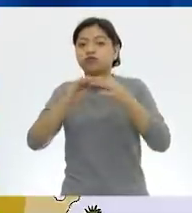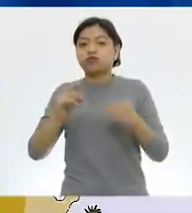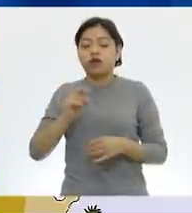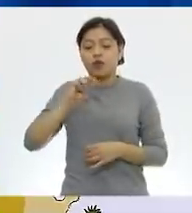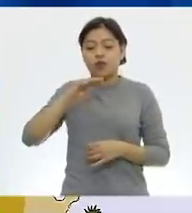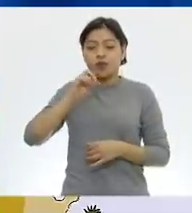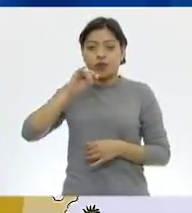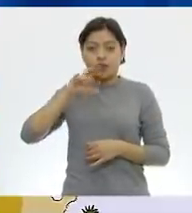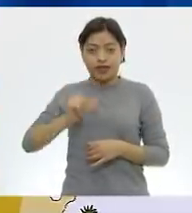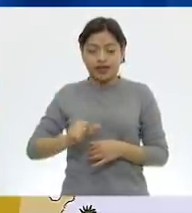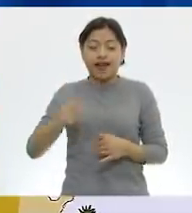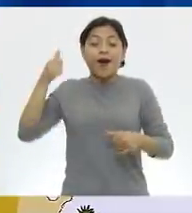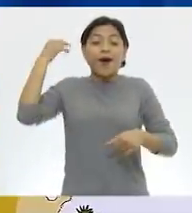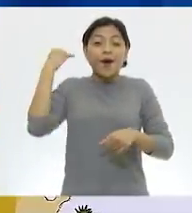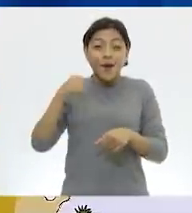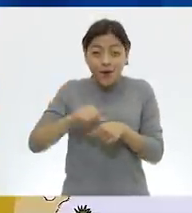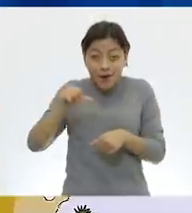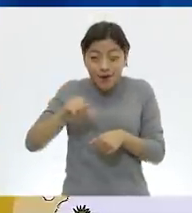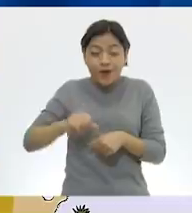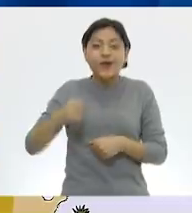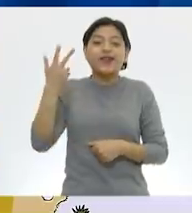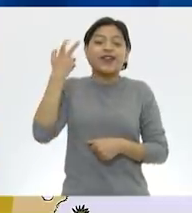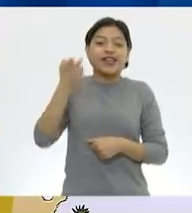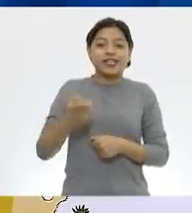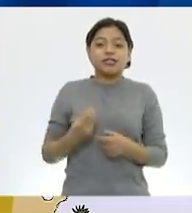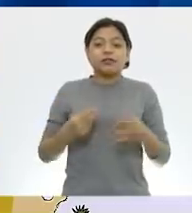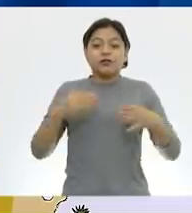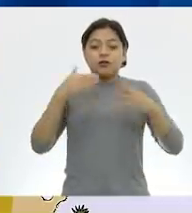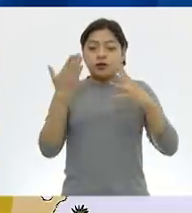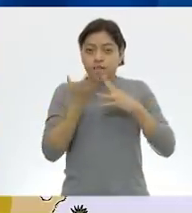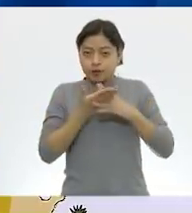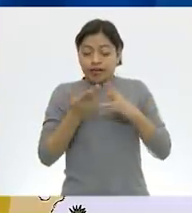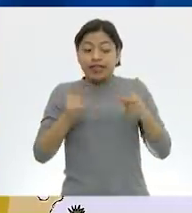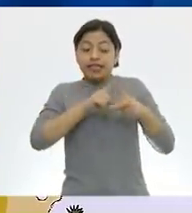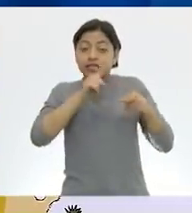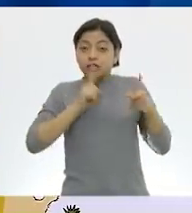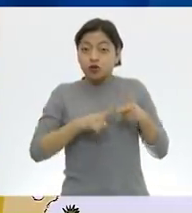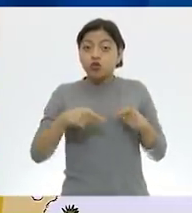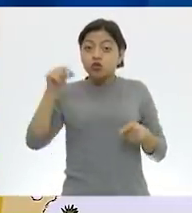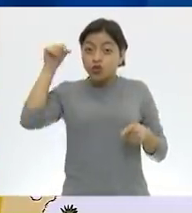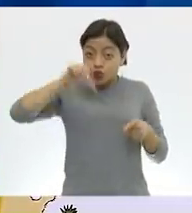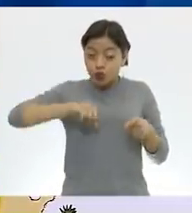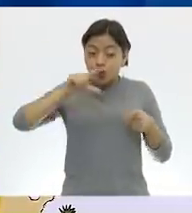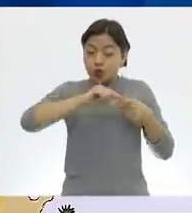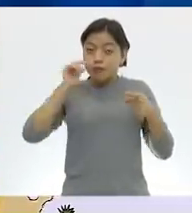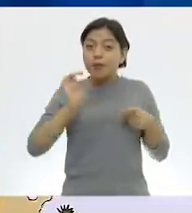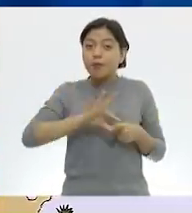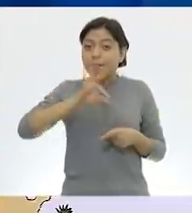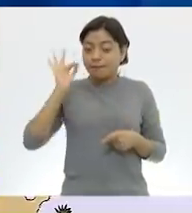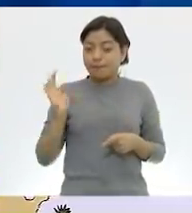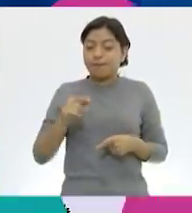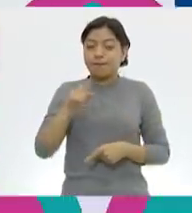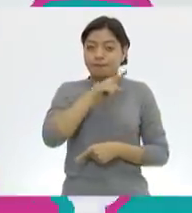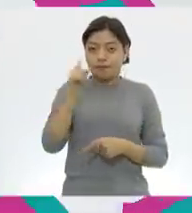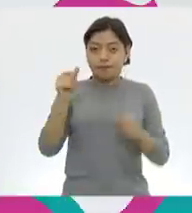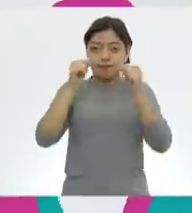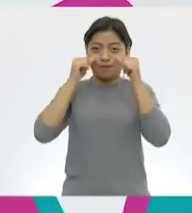Hoy escucharemos la primera de las 2 partes en la que lo dividimos. Pongan mucha atención.